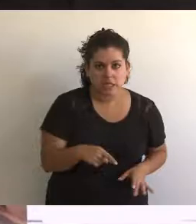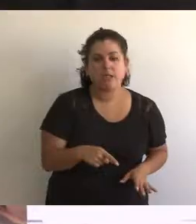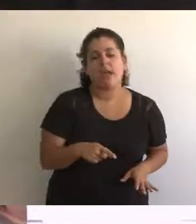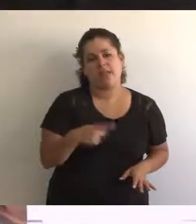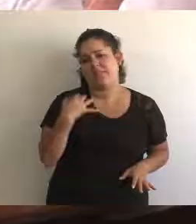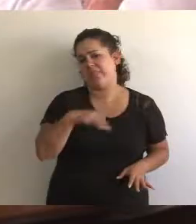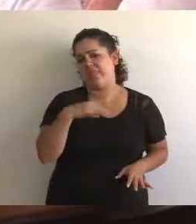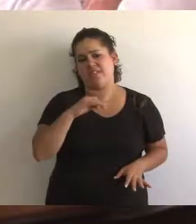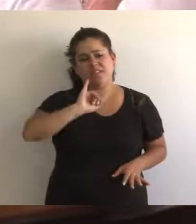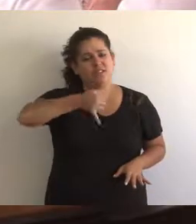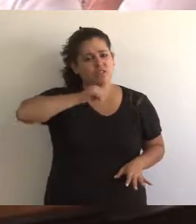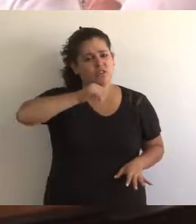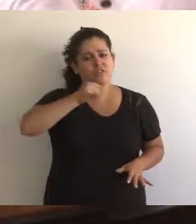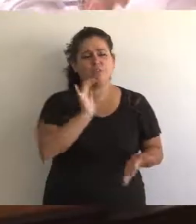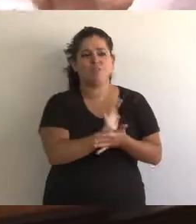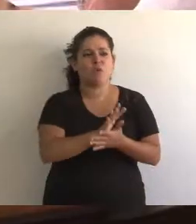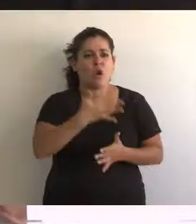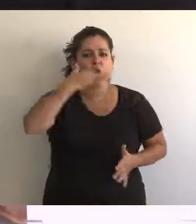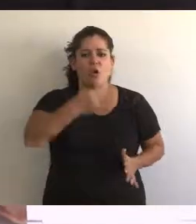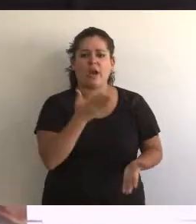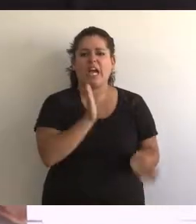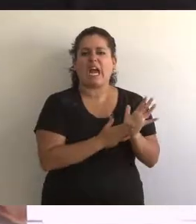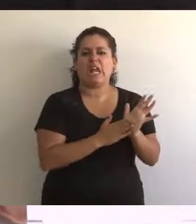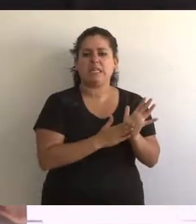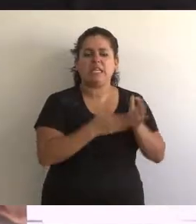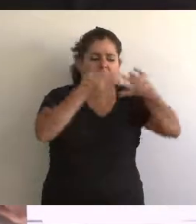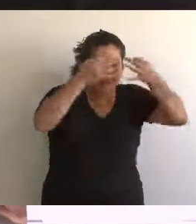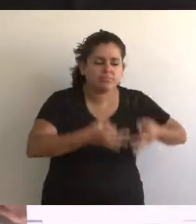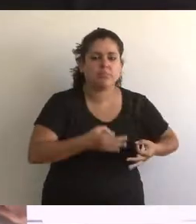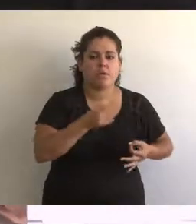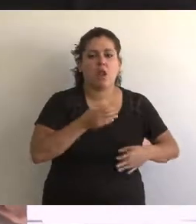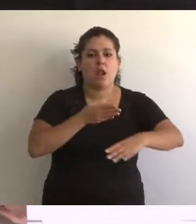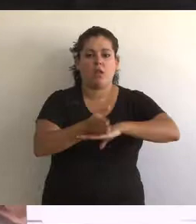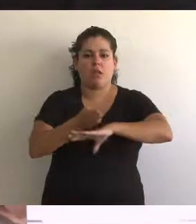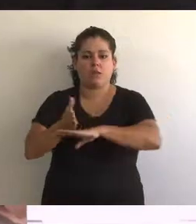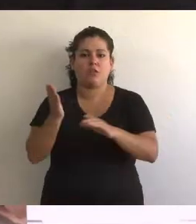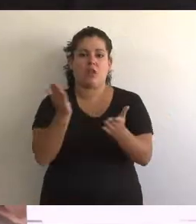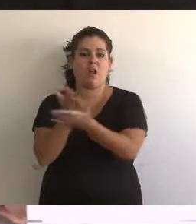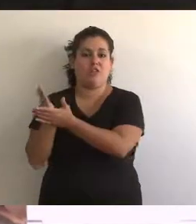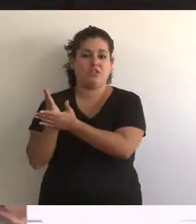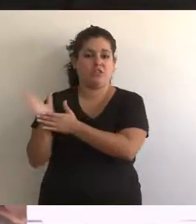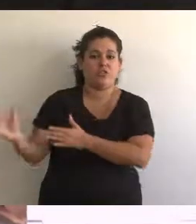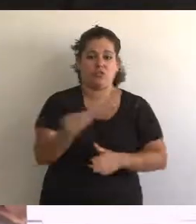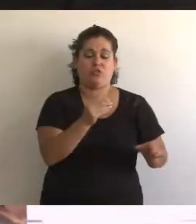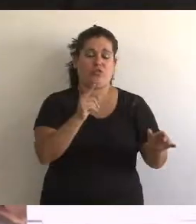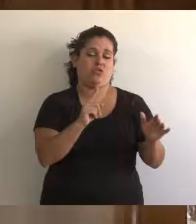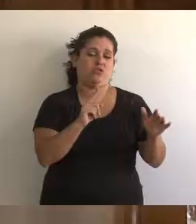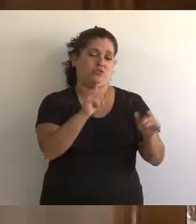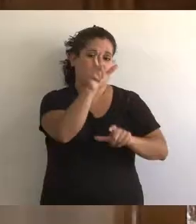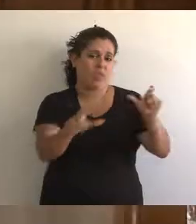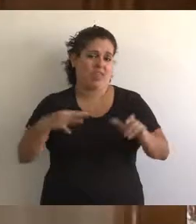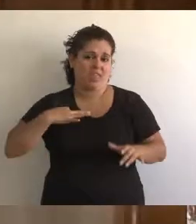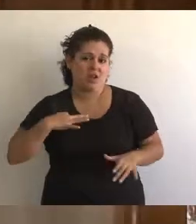este contexto, deben ser los que le garanticen el acceso a esos derechos a los ciudadanos. Por eso decía, deben